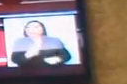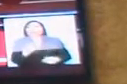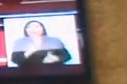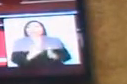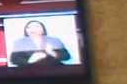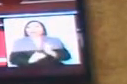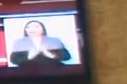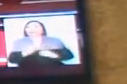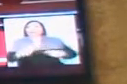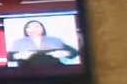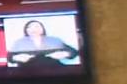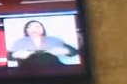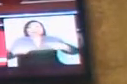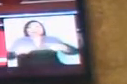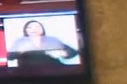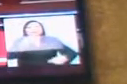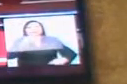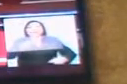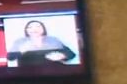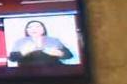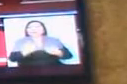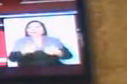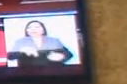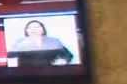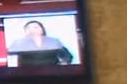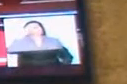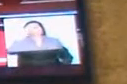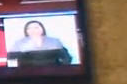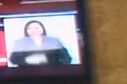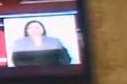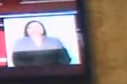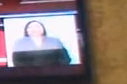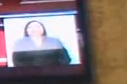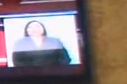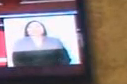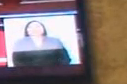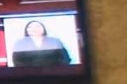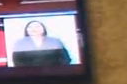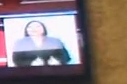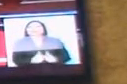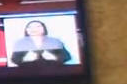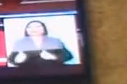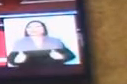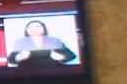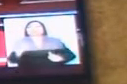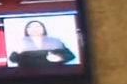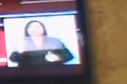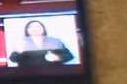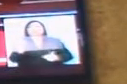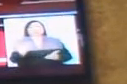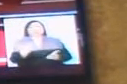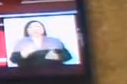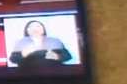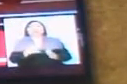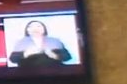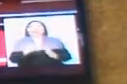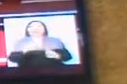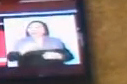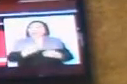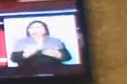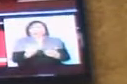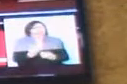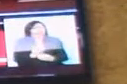los grandes desafíos y necesidades que tiene nuestro país. La división de poderes es la base de